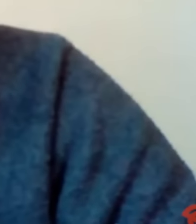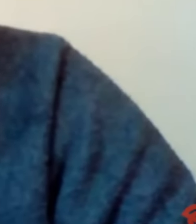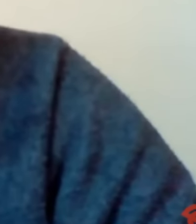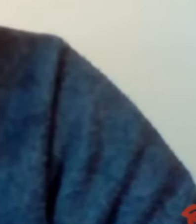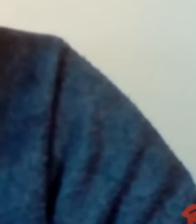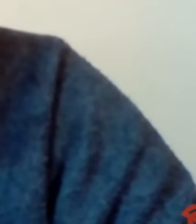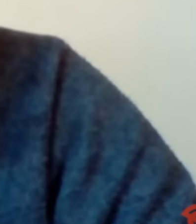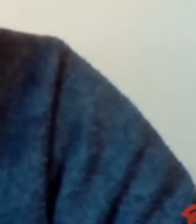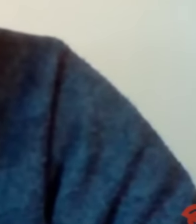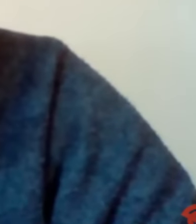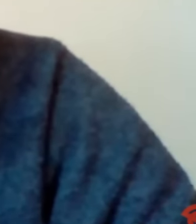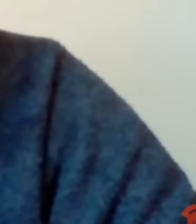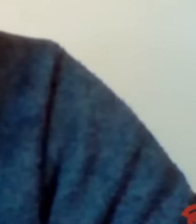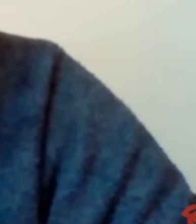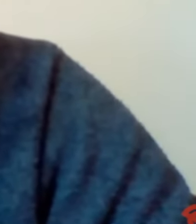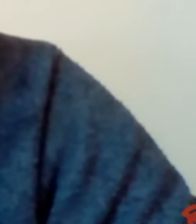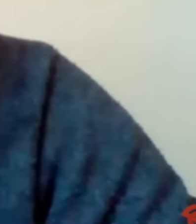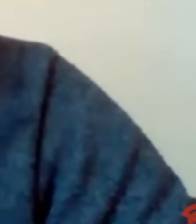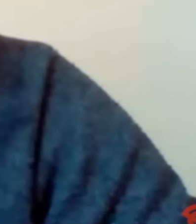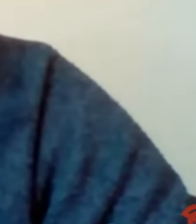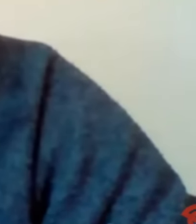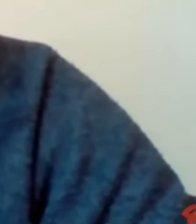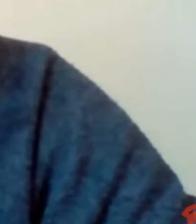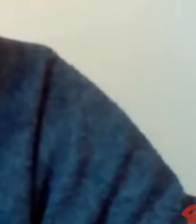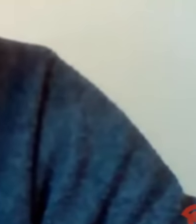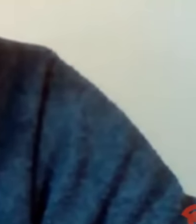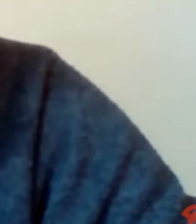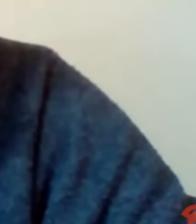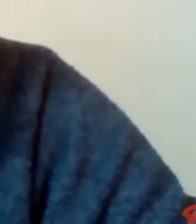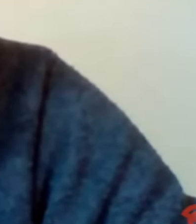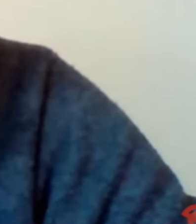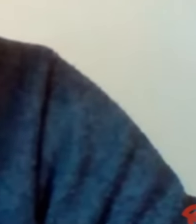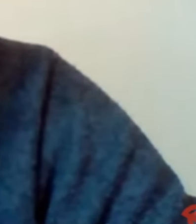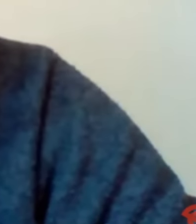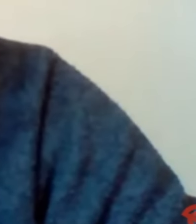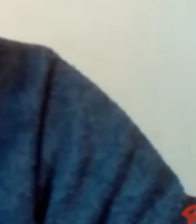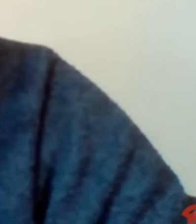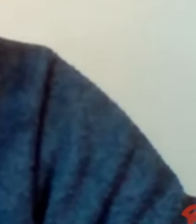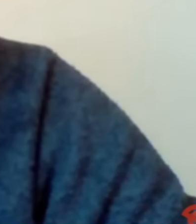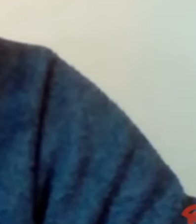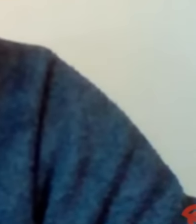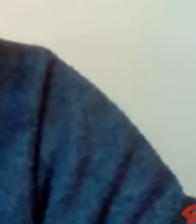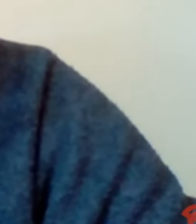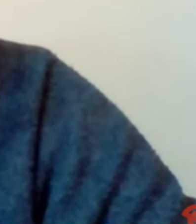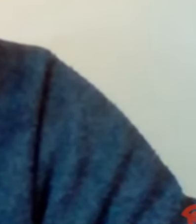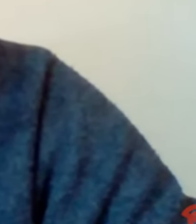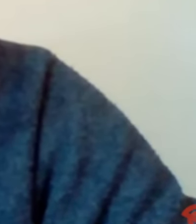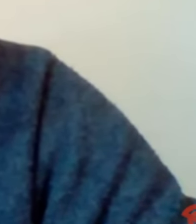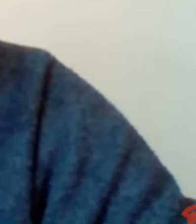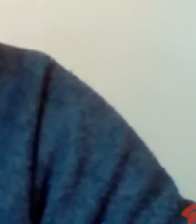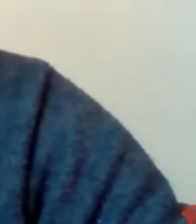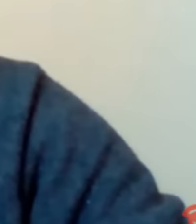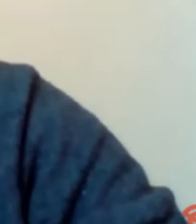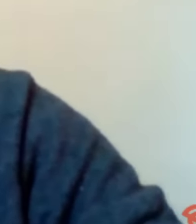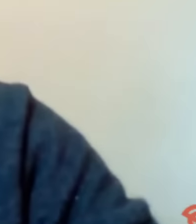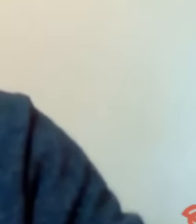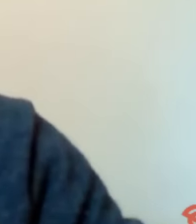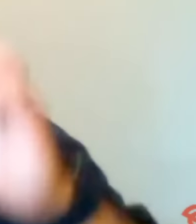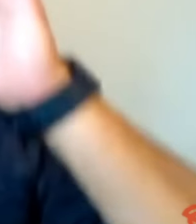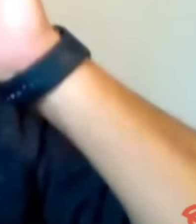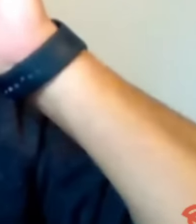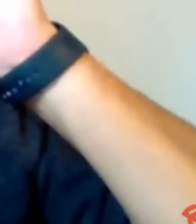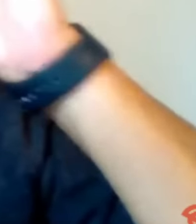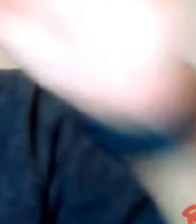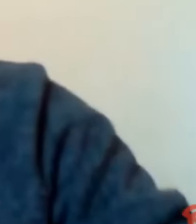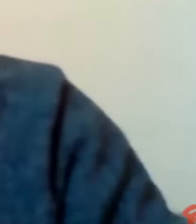Serrano, enteró al presidente sobre este plan de justicia para el ejido Antonio Rosales allá en Abojoa. Y le pregunta algo